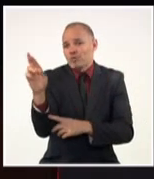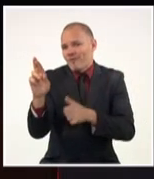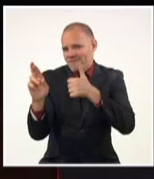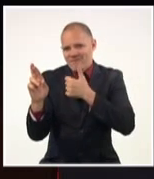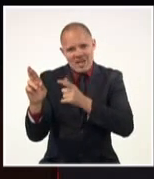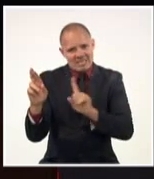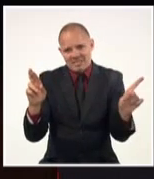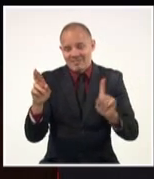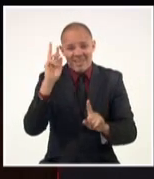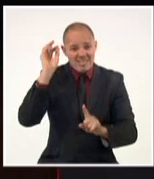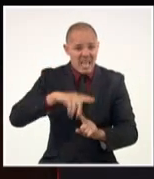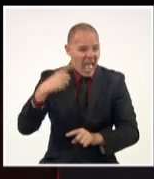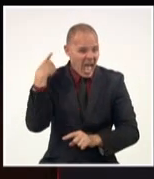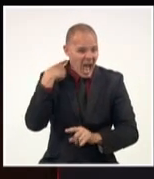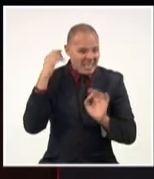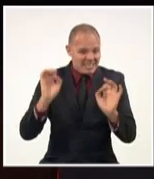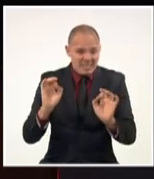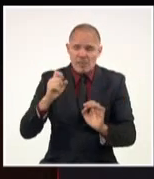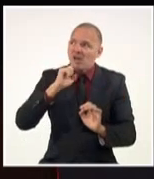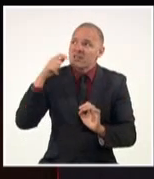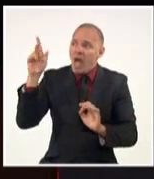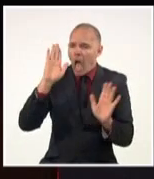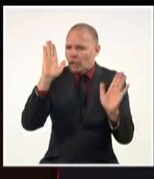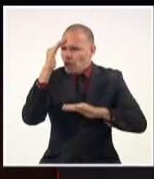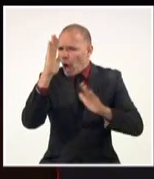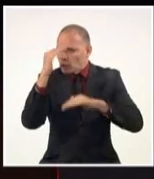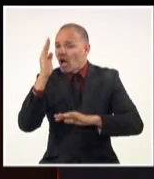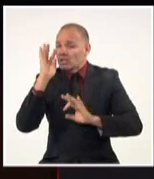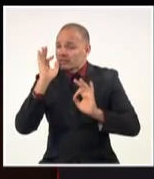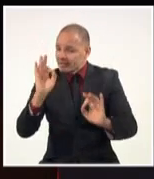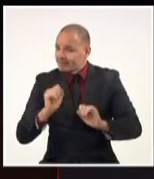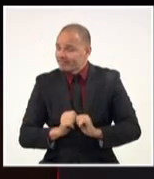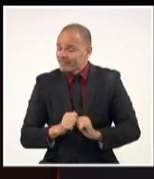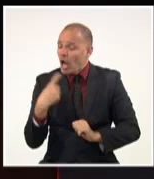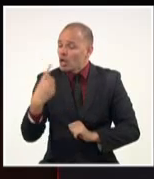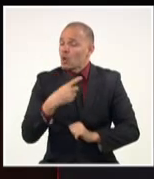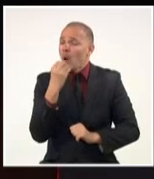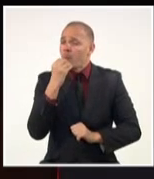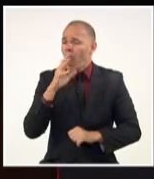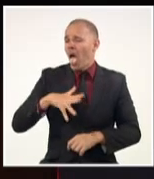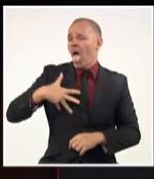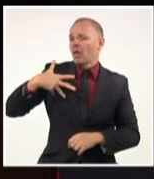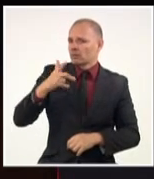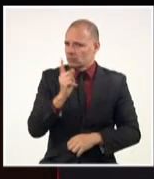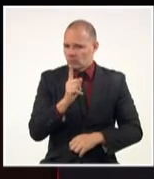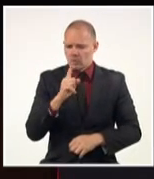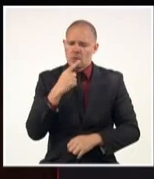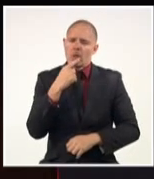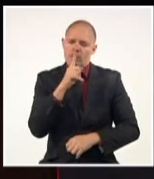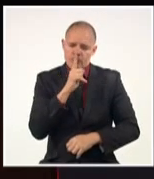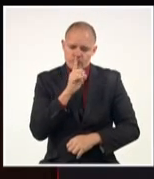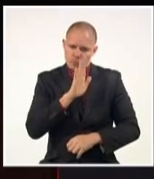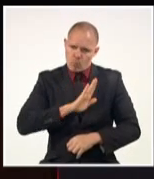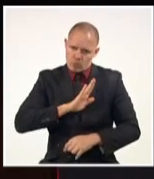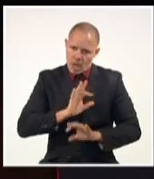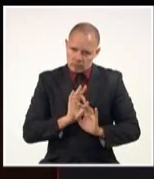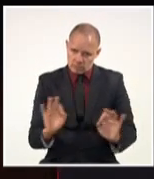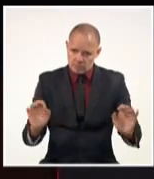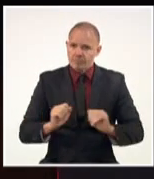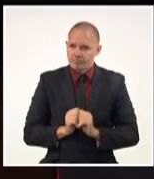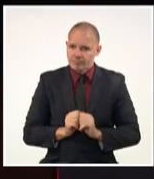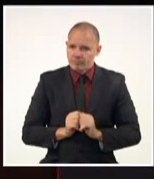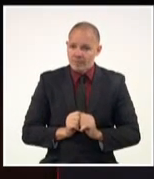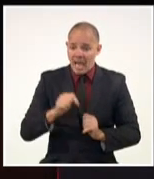el silencio también es un arma y la modestia una escuela. Los hacedores principales